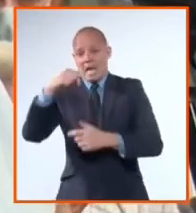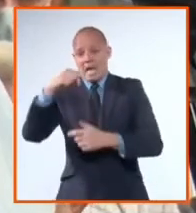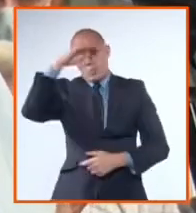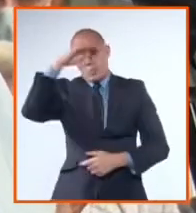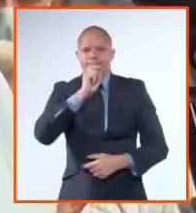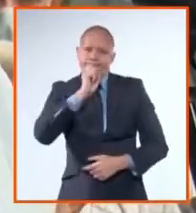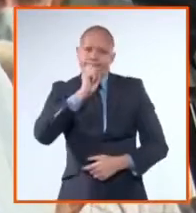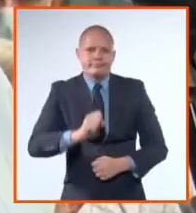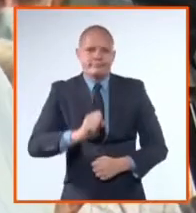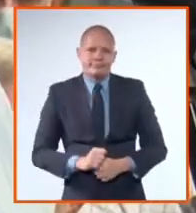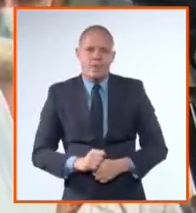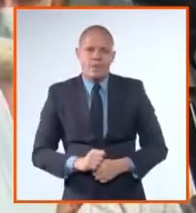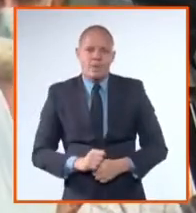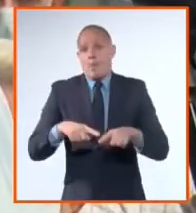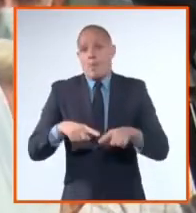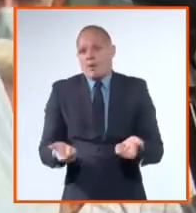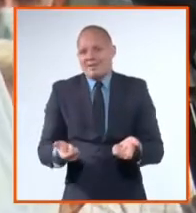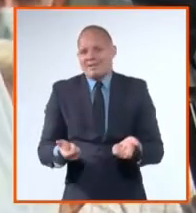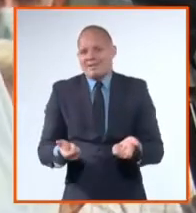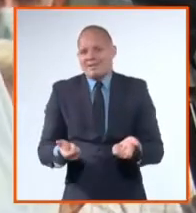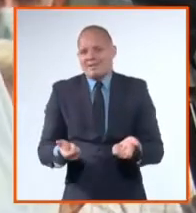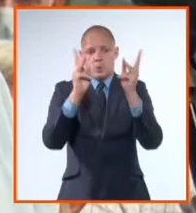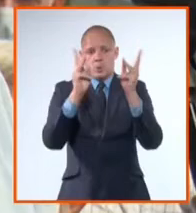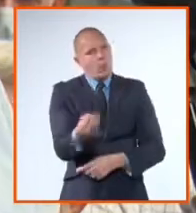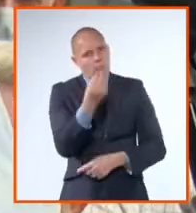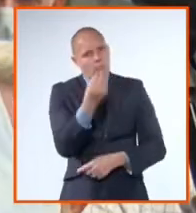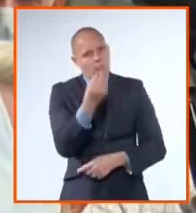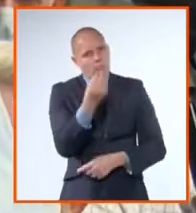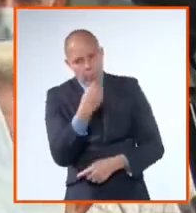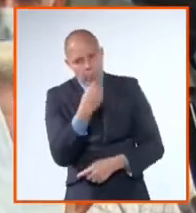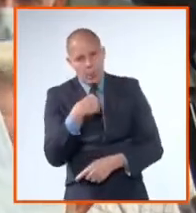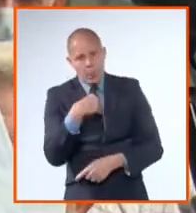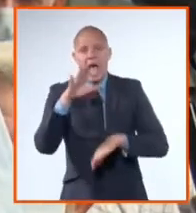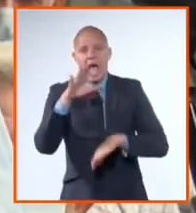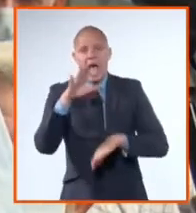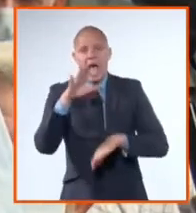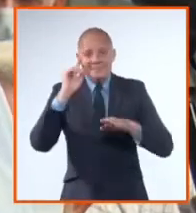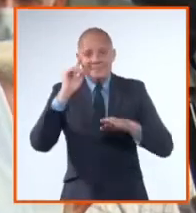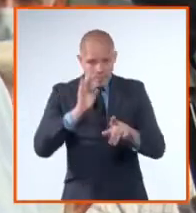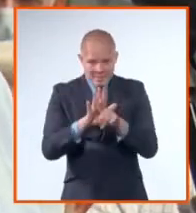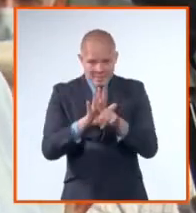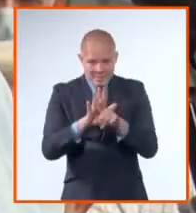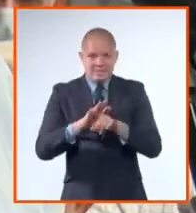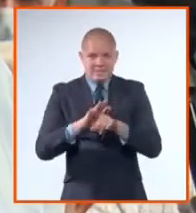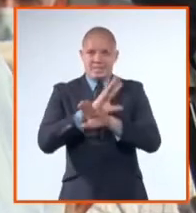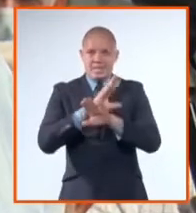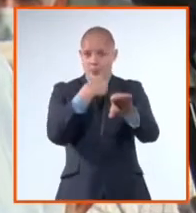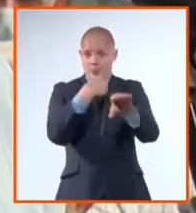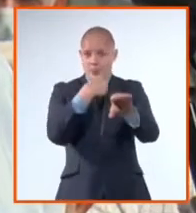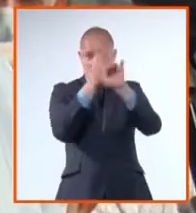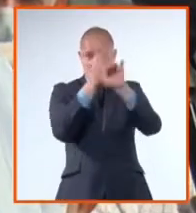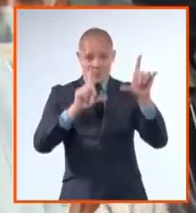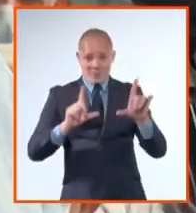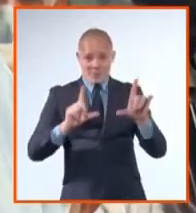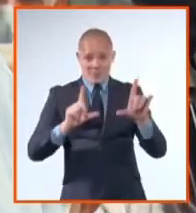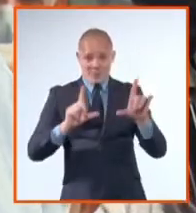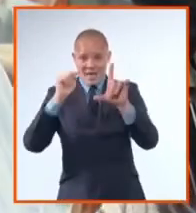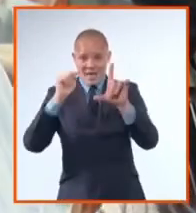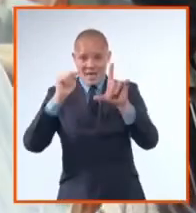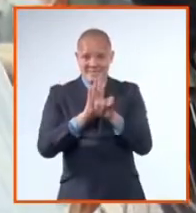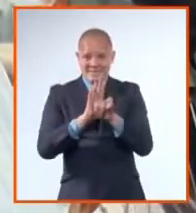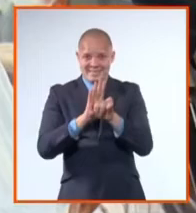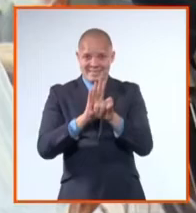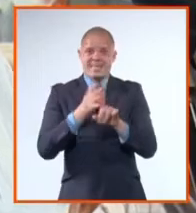va a hacer falta evaluarlo, que es la adscripción de la Academia de Ciencias. La